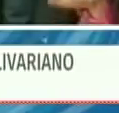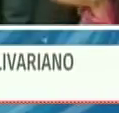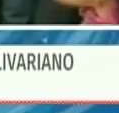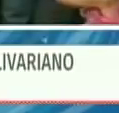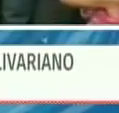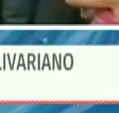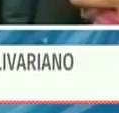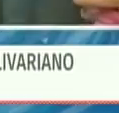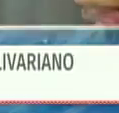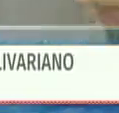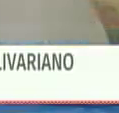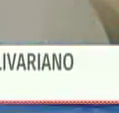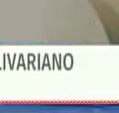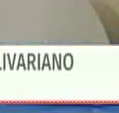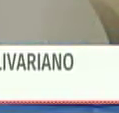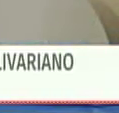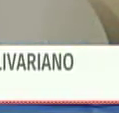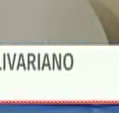gracias.